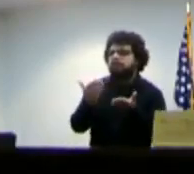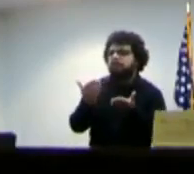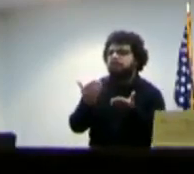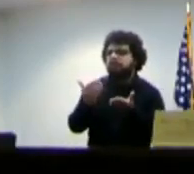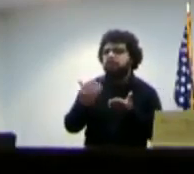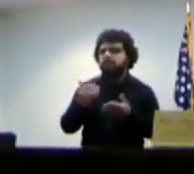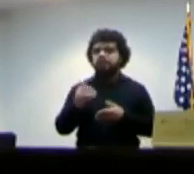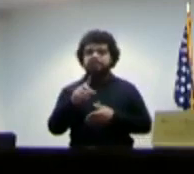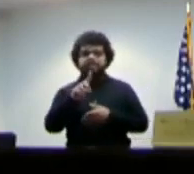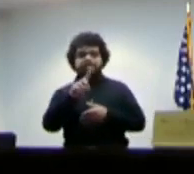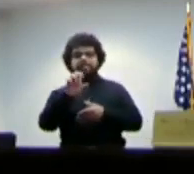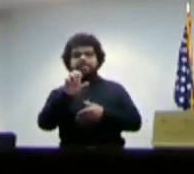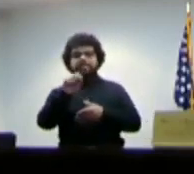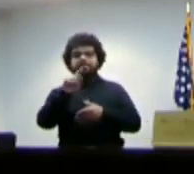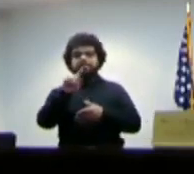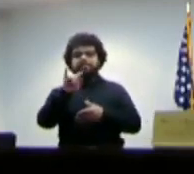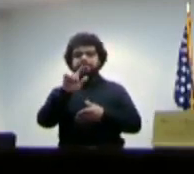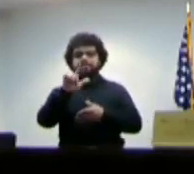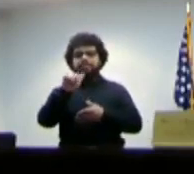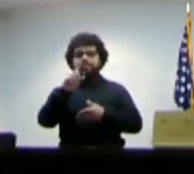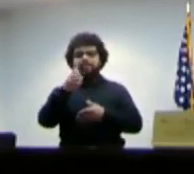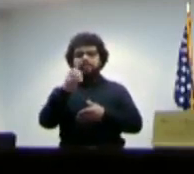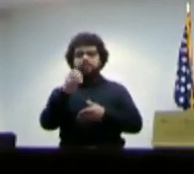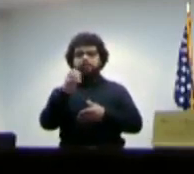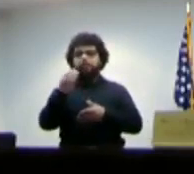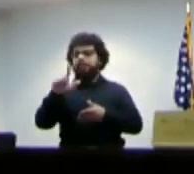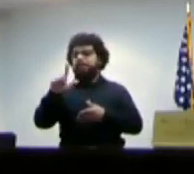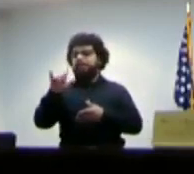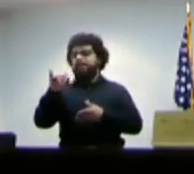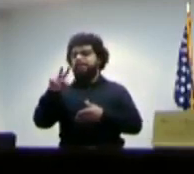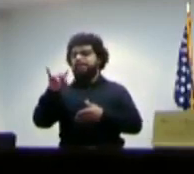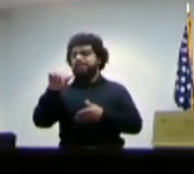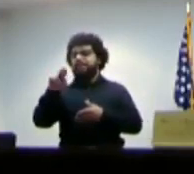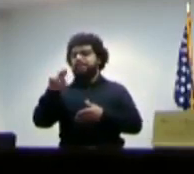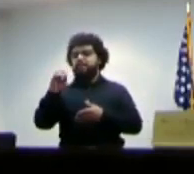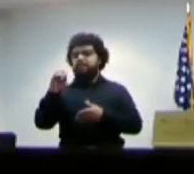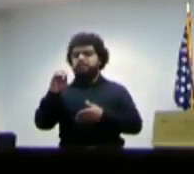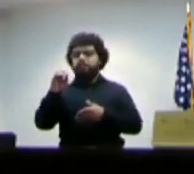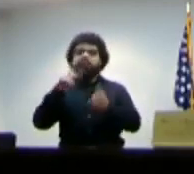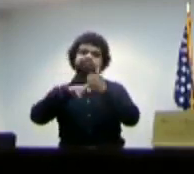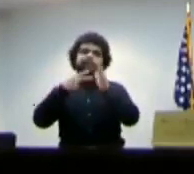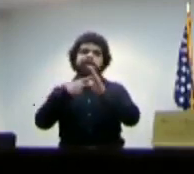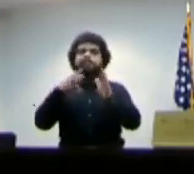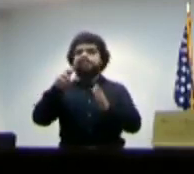escucho. Destilado liviano número 2. Diesel.